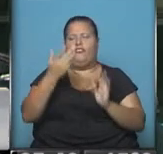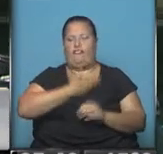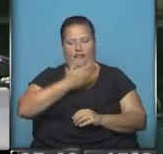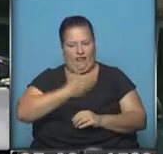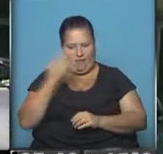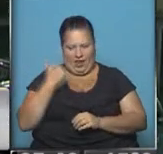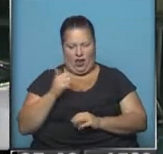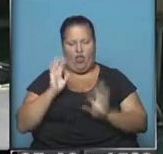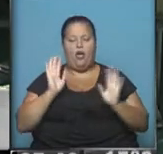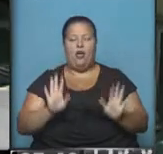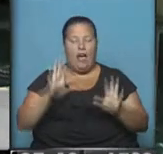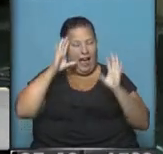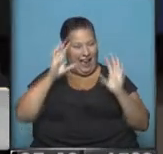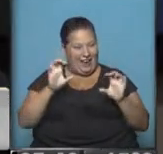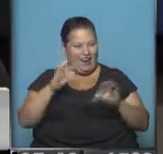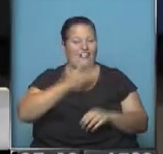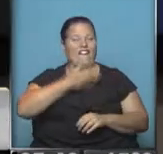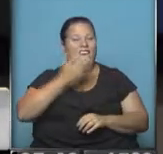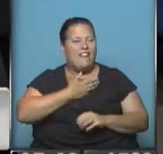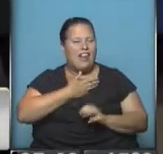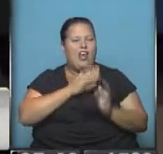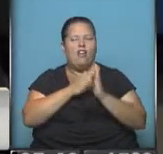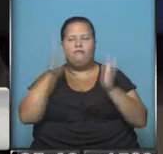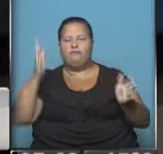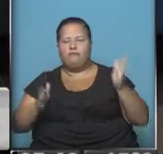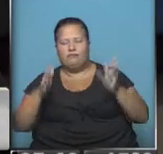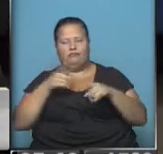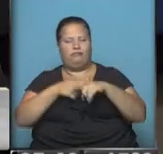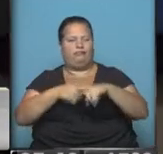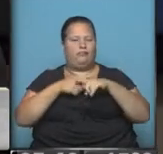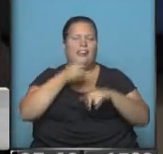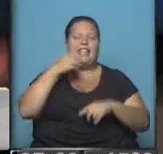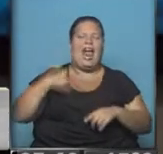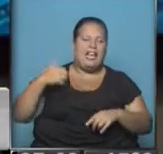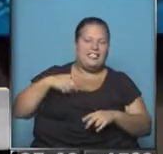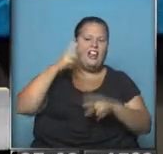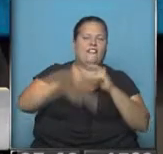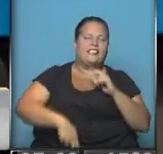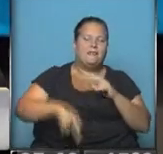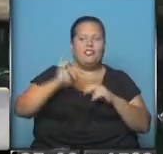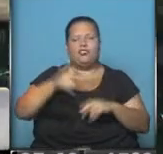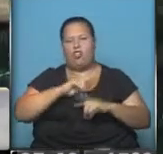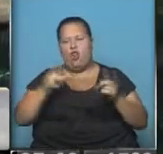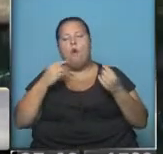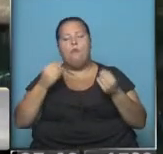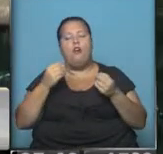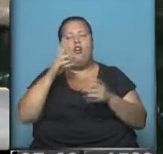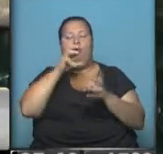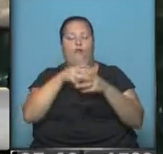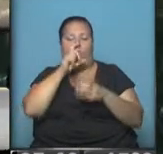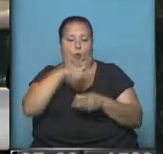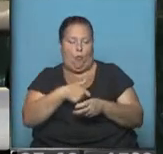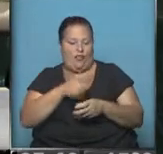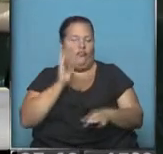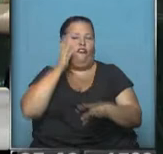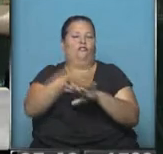febrero recordemos que en febrero se dio toda una discusión si desear genial habían vencido los plazos esto fue porque los fondos buitres se